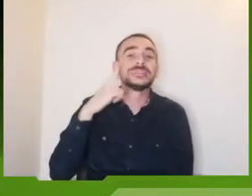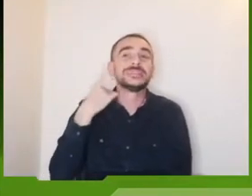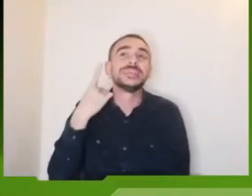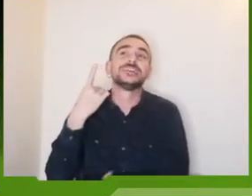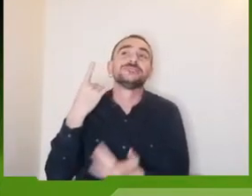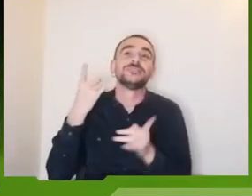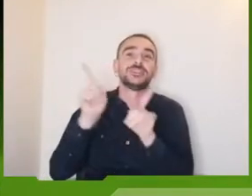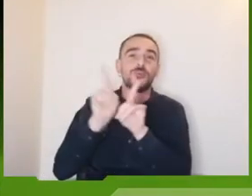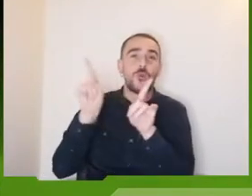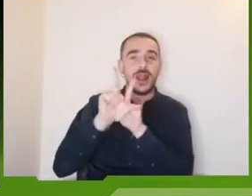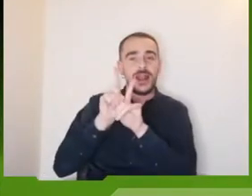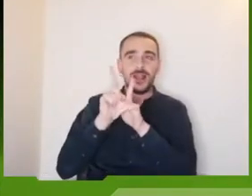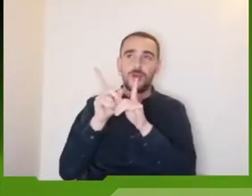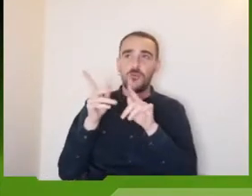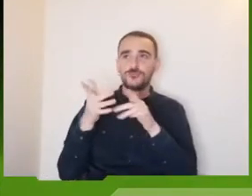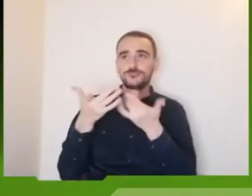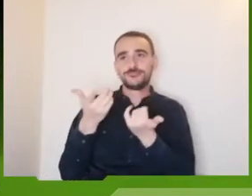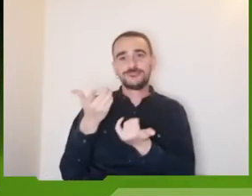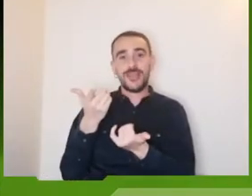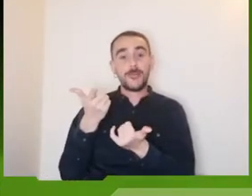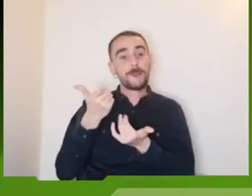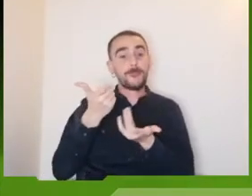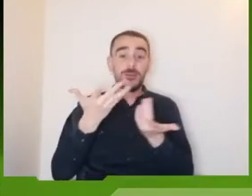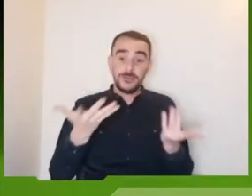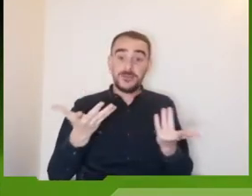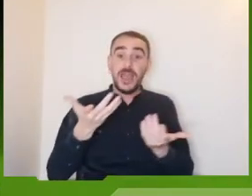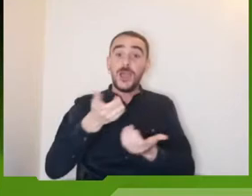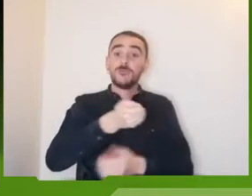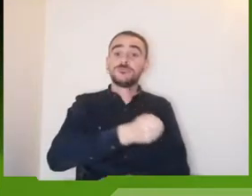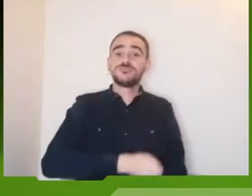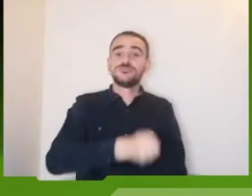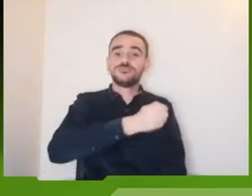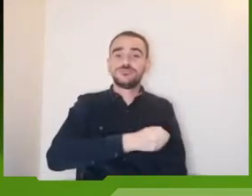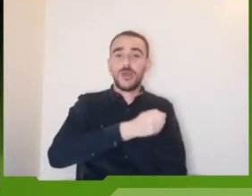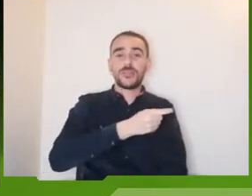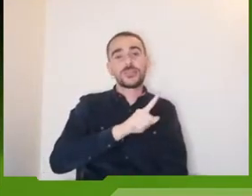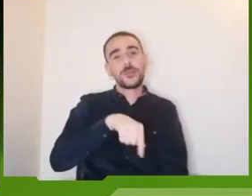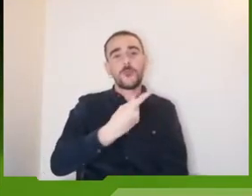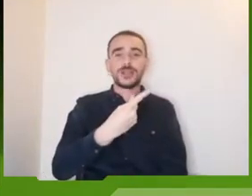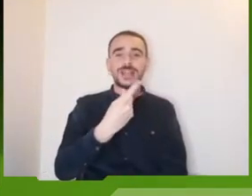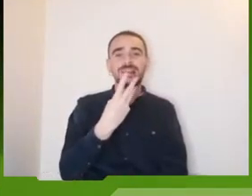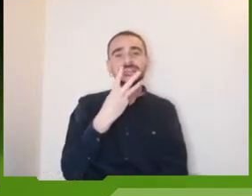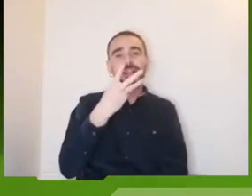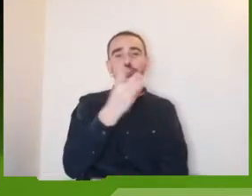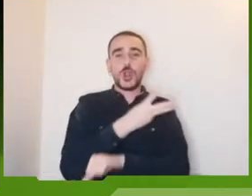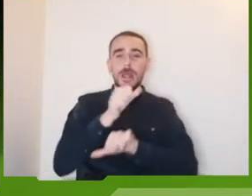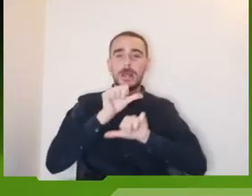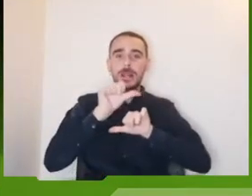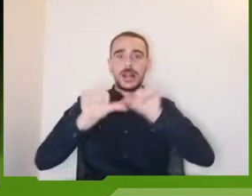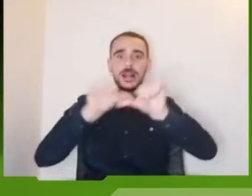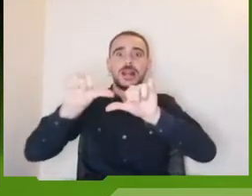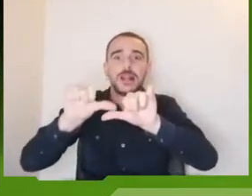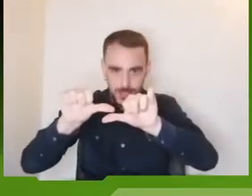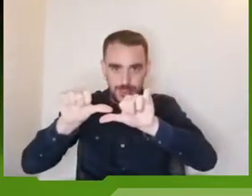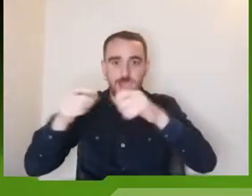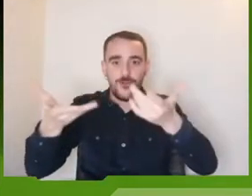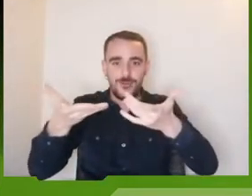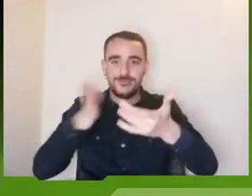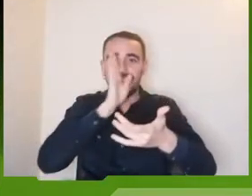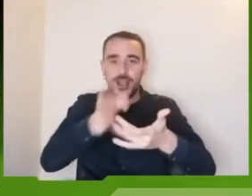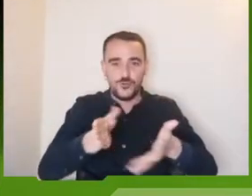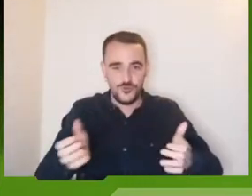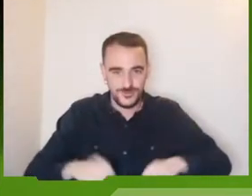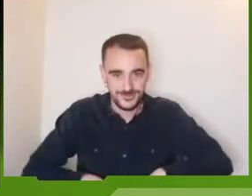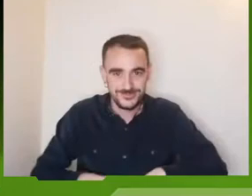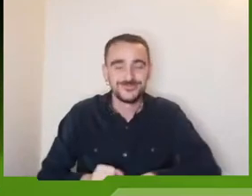3 horas para adelante. Vale. ¡Qué nervios! Vamos a hacer las formas. Y de